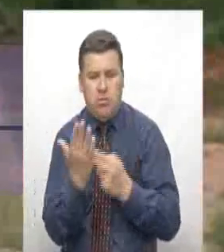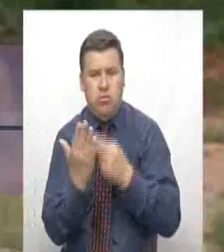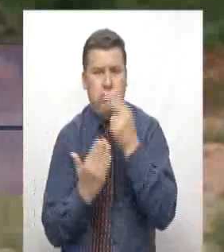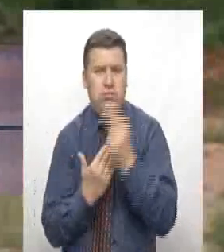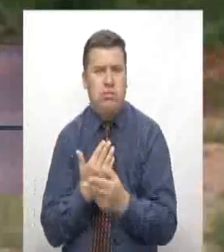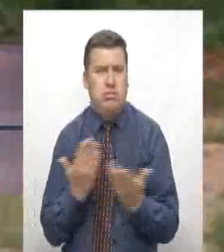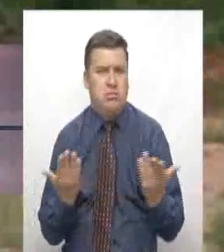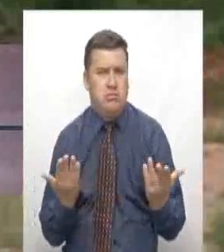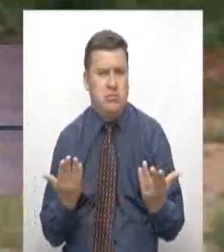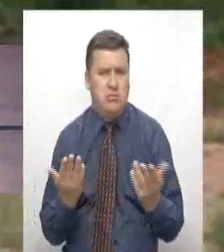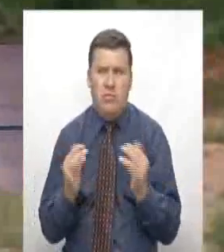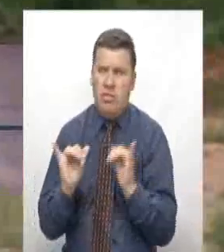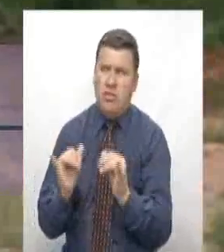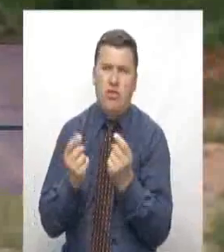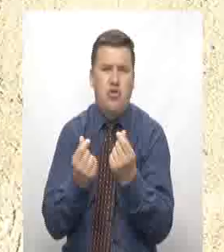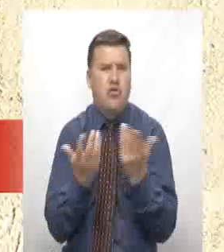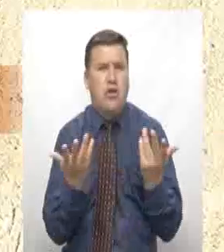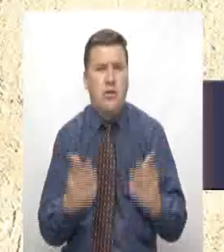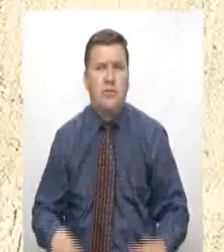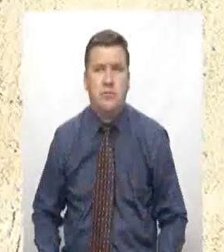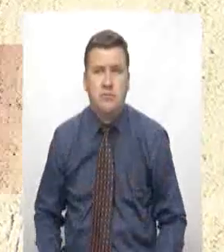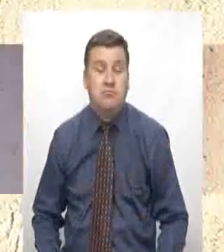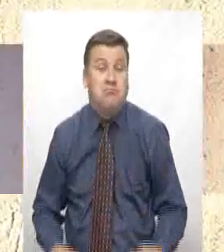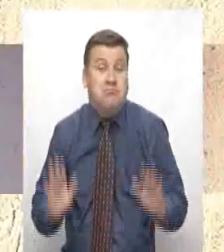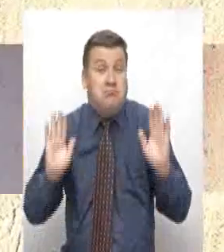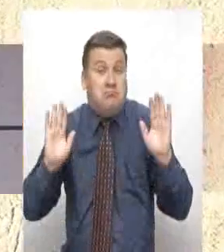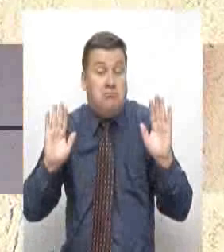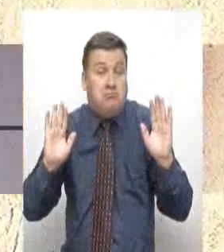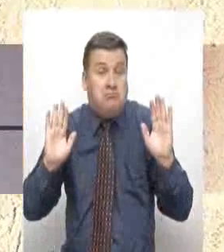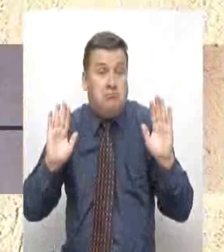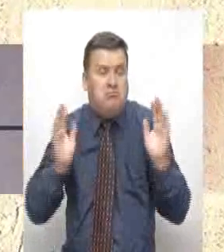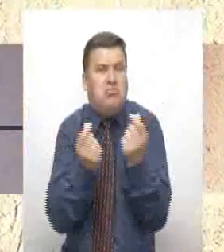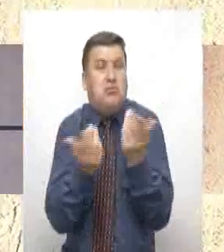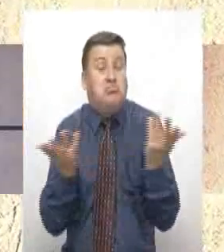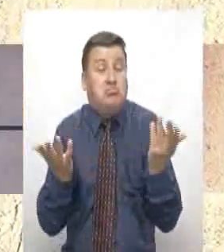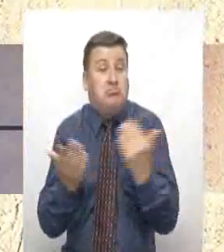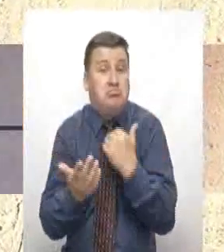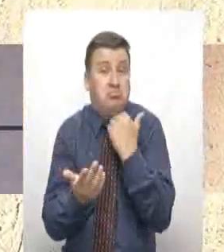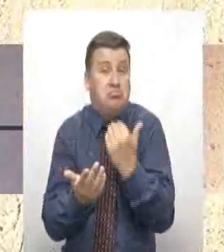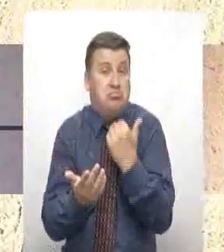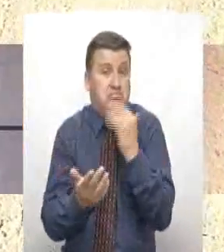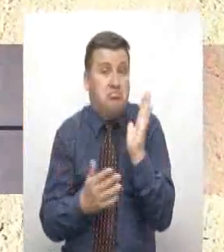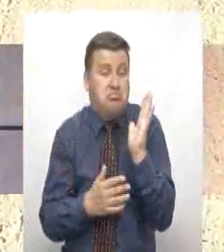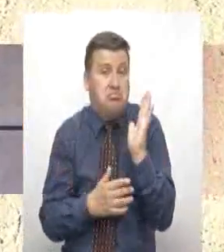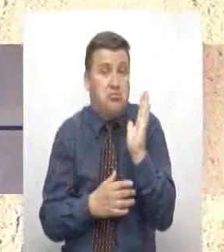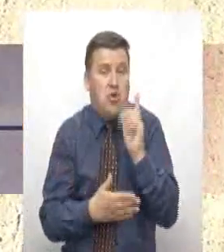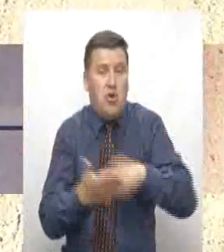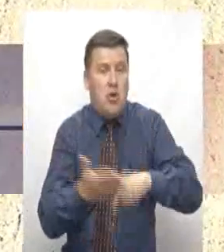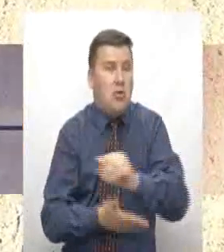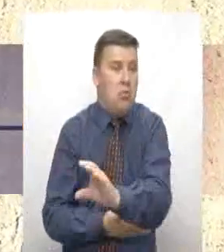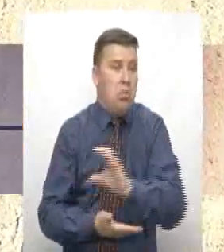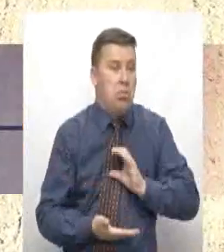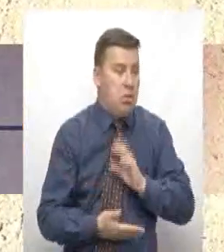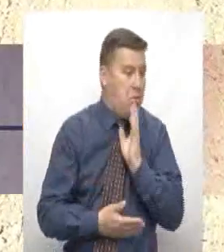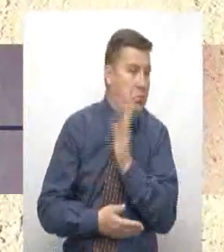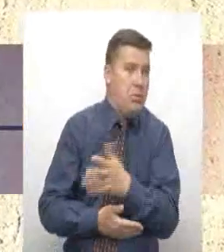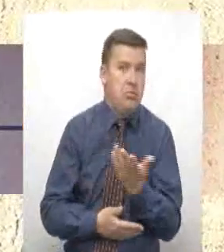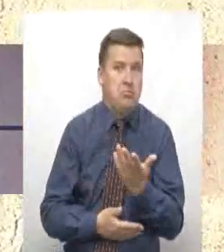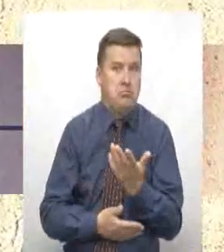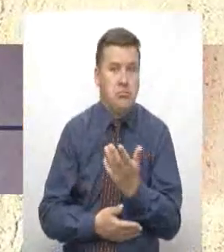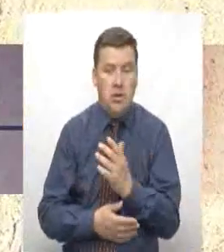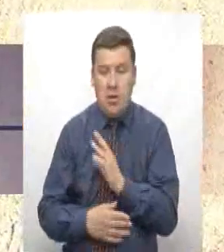proyecto grande, que dónde está la plata. La plata pues no se supo, ni acogieron los contratistas o los mismos